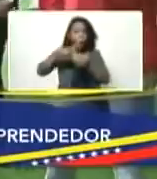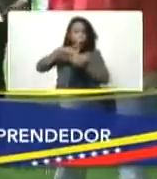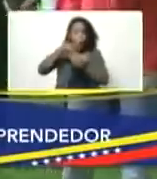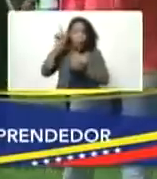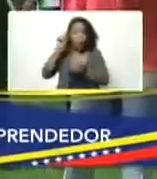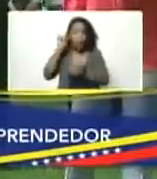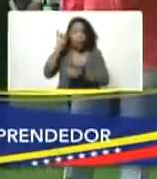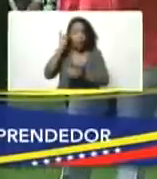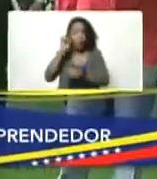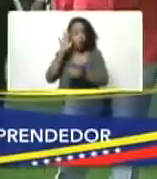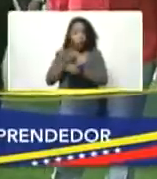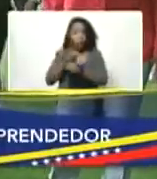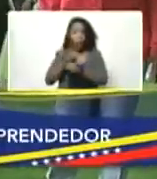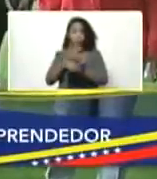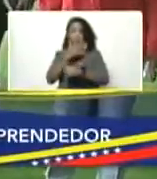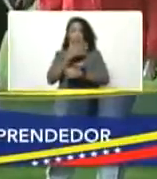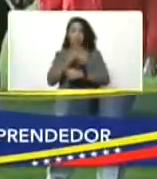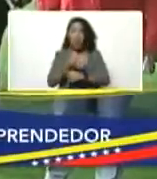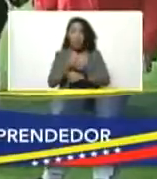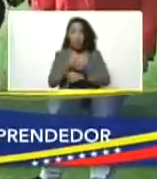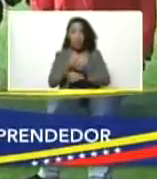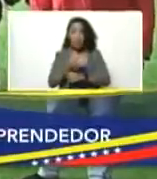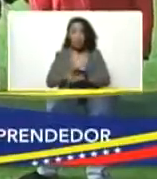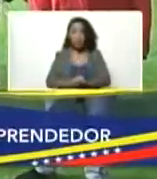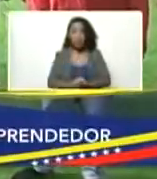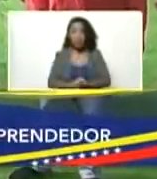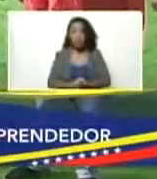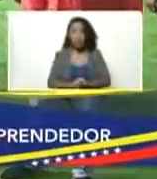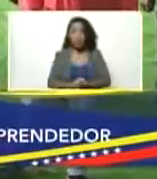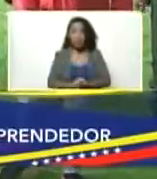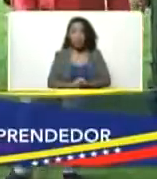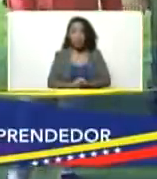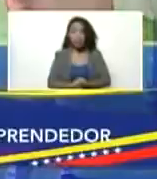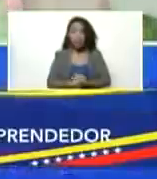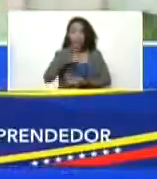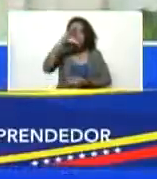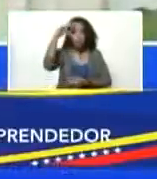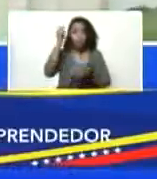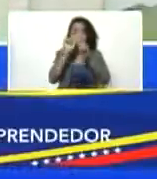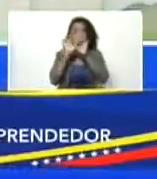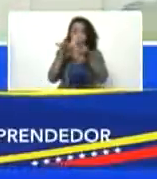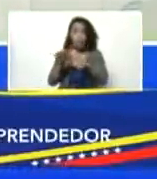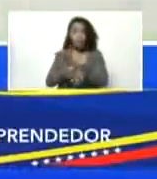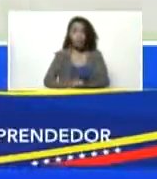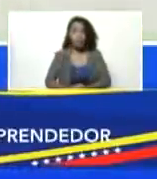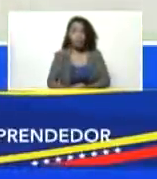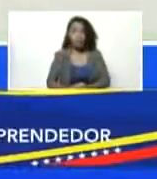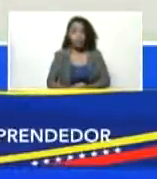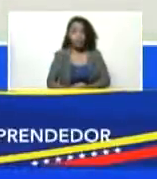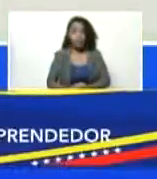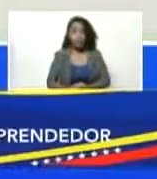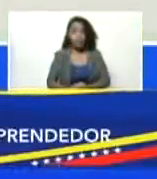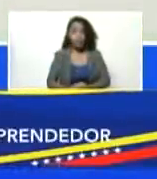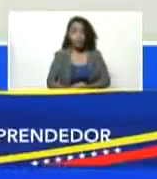Yaguara. Facilitación. Correcto. Ah, bueno, que Dios me la bendiga, pues. Gabriela,